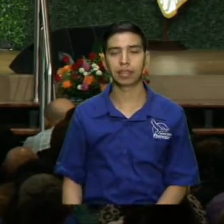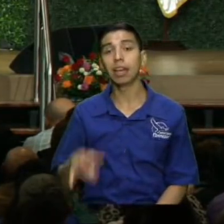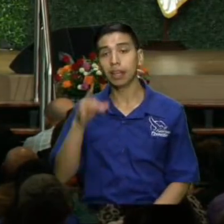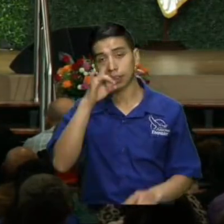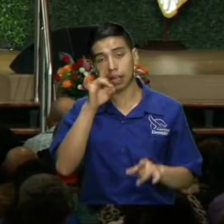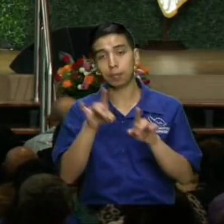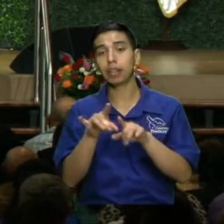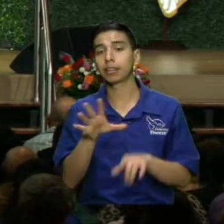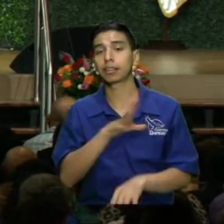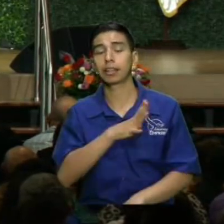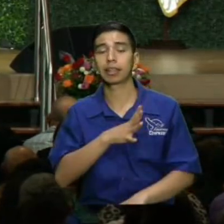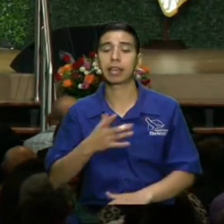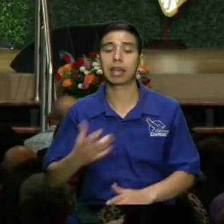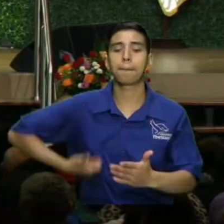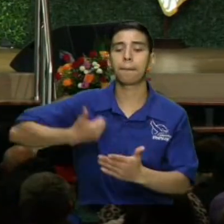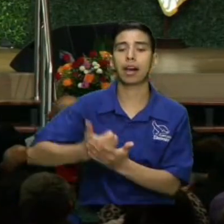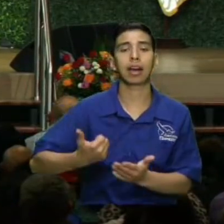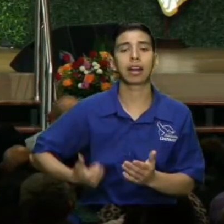robado.